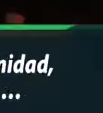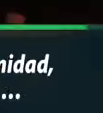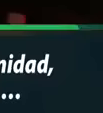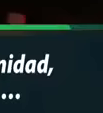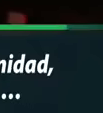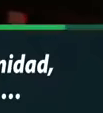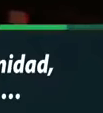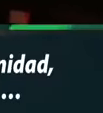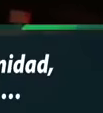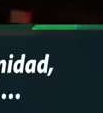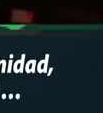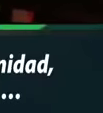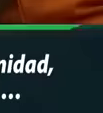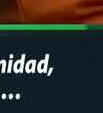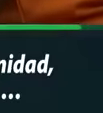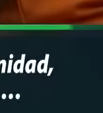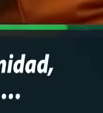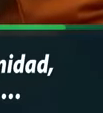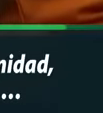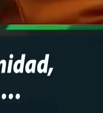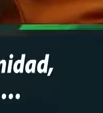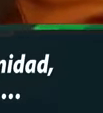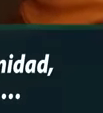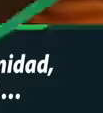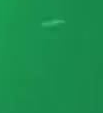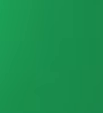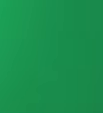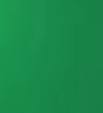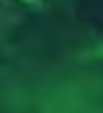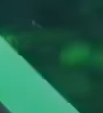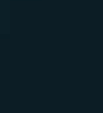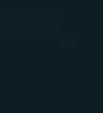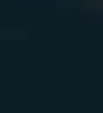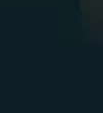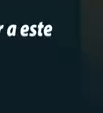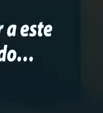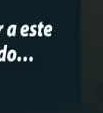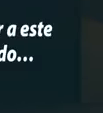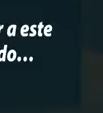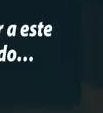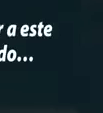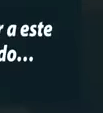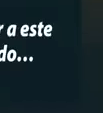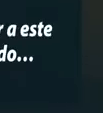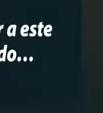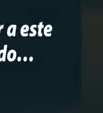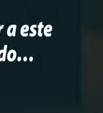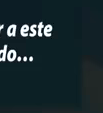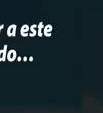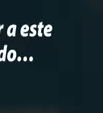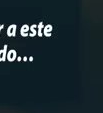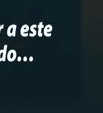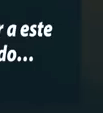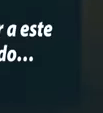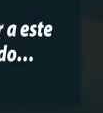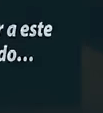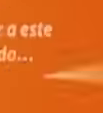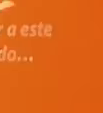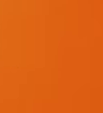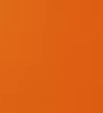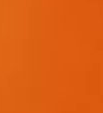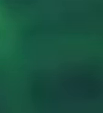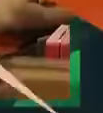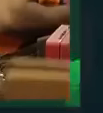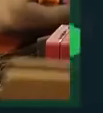Torcer tabaco es cubanía, es dignidad, patriotismo, pensar como país, representar a este país tan lindo. Y nosotros